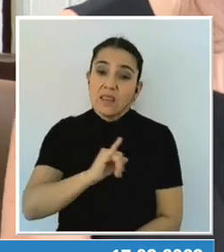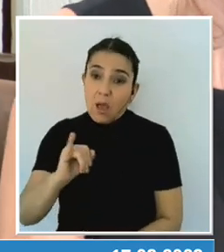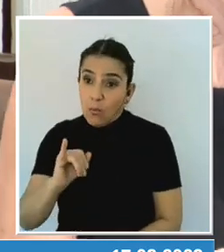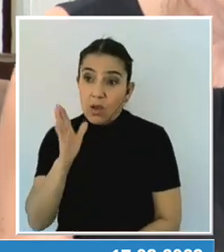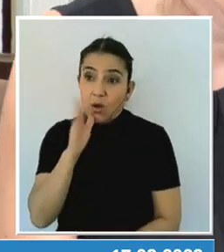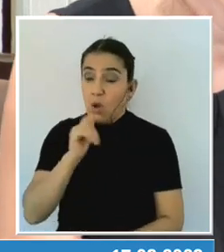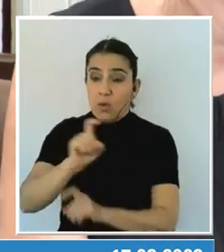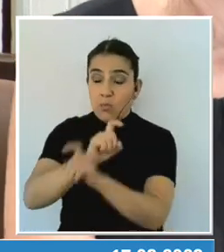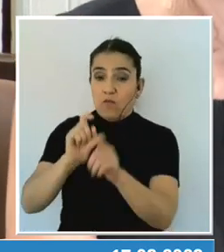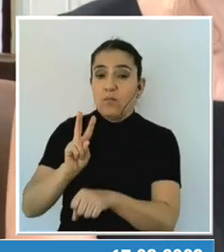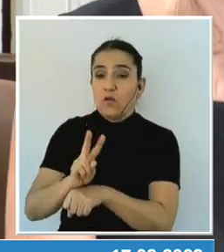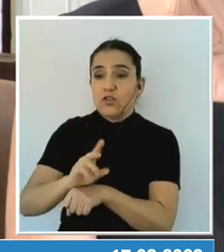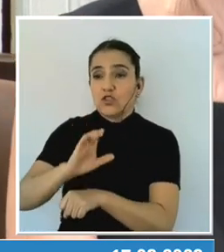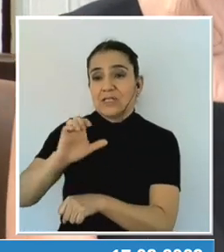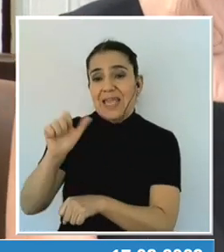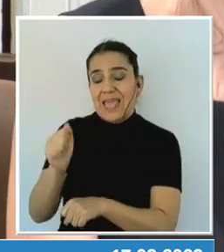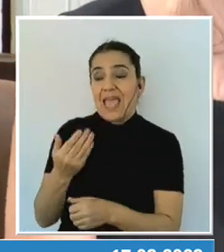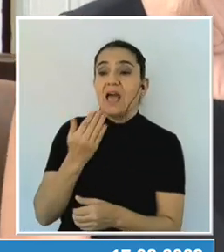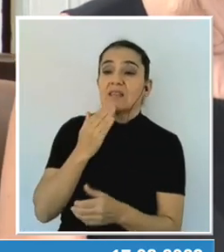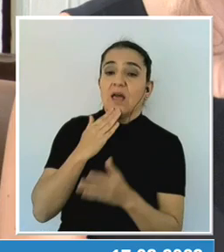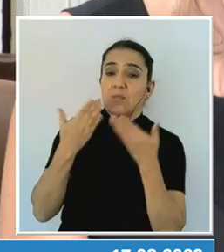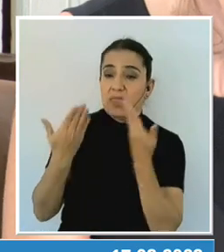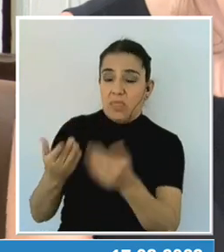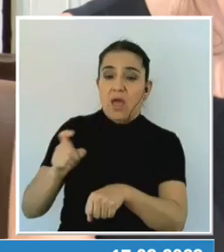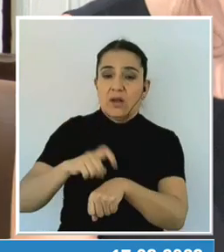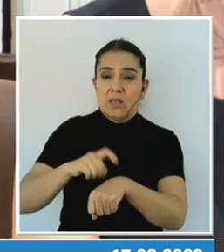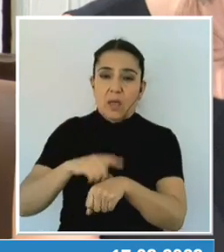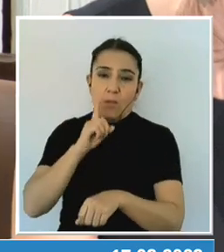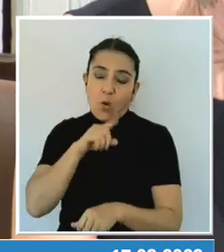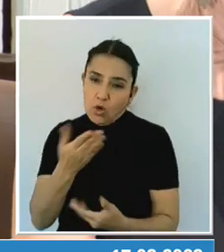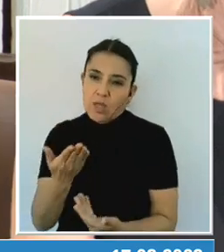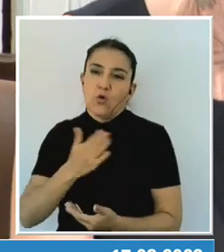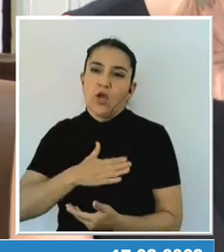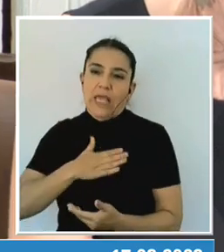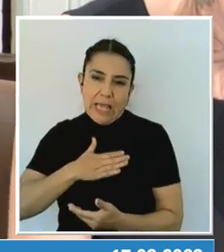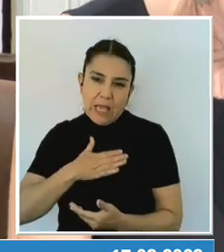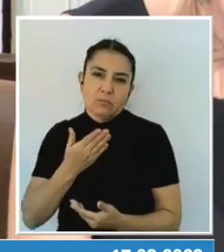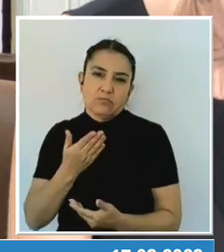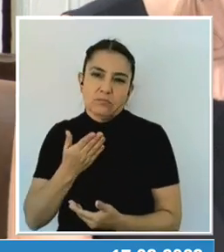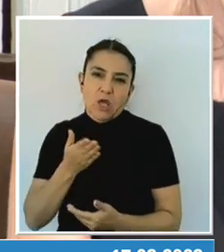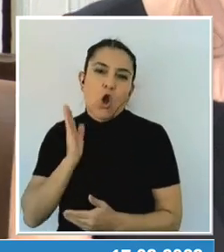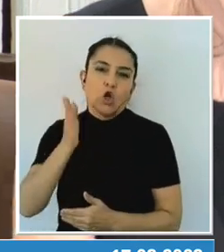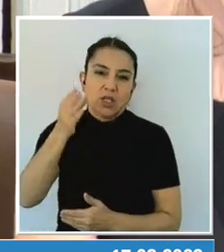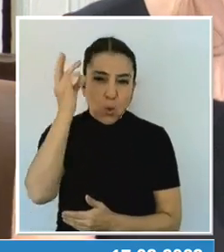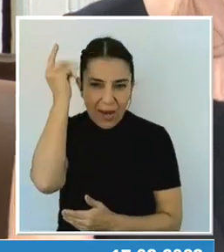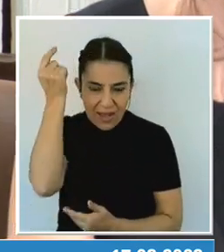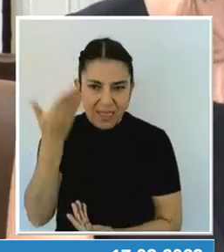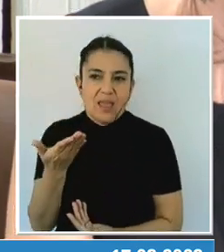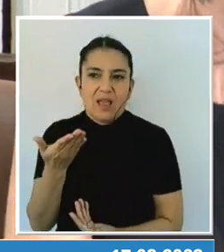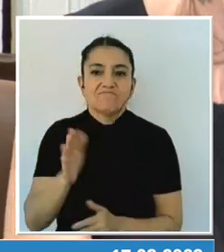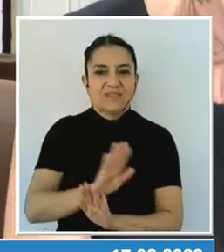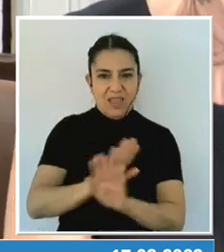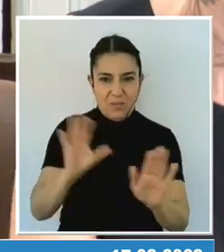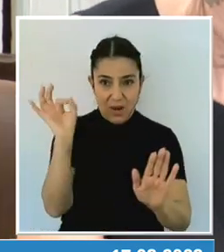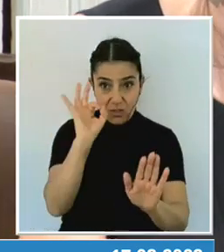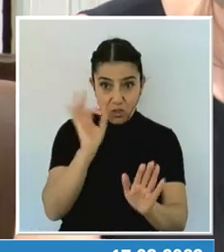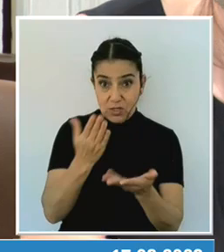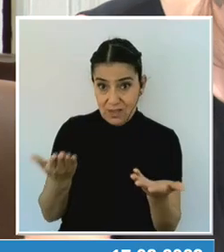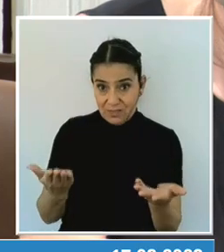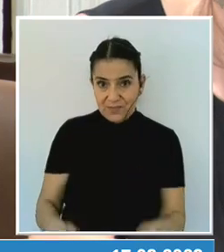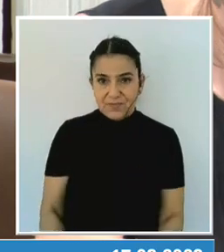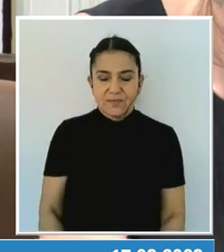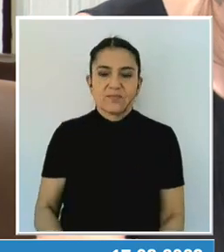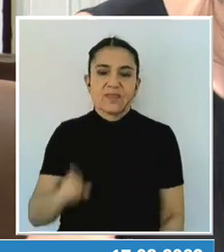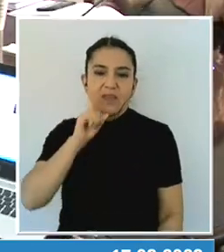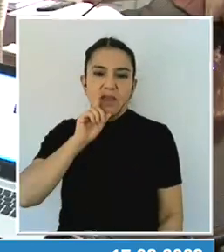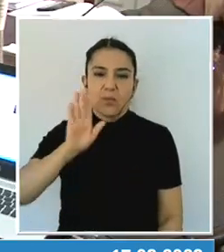Zea, le voy a dar también unos minutos finales si él quiere redondear alguna idea y terminar la sesión. ¿Ya? Tiene la palabra